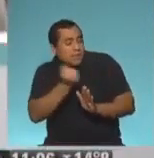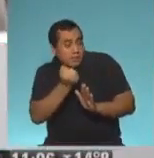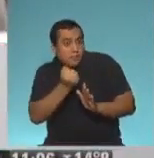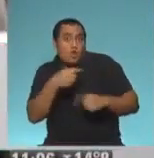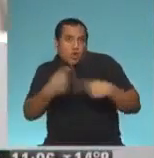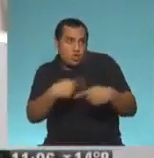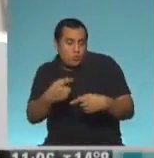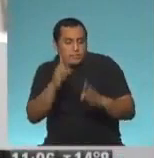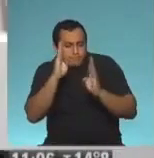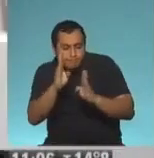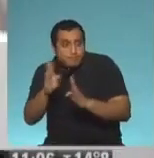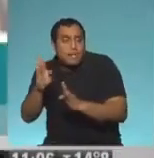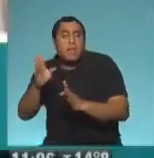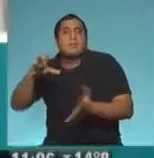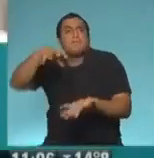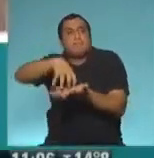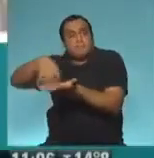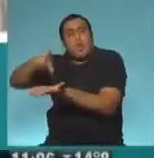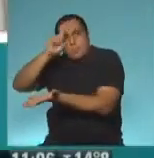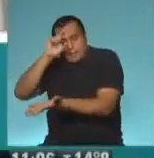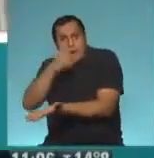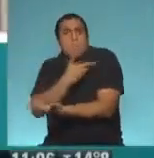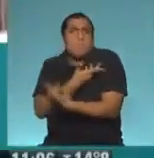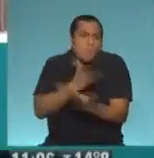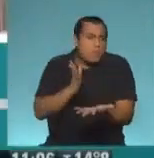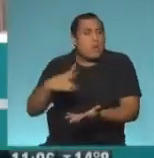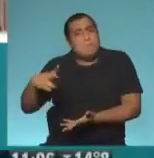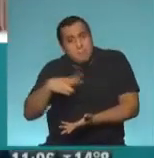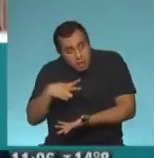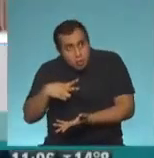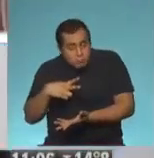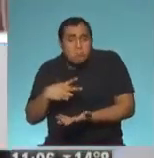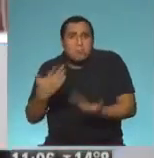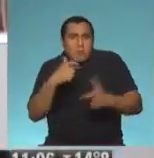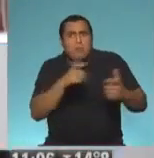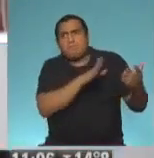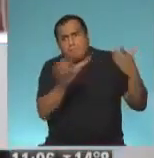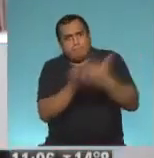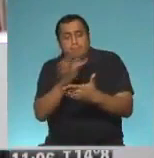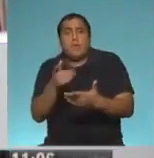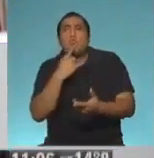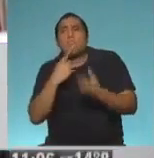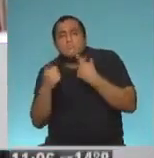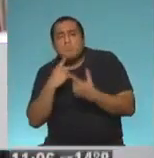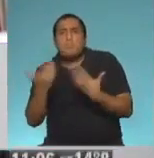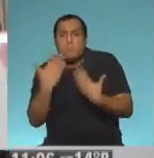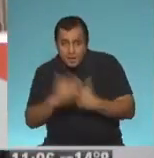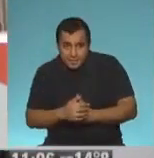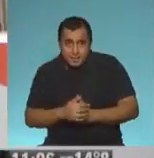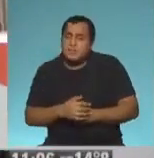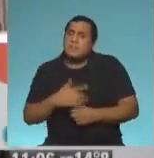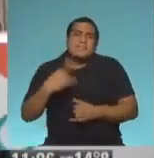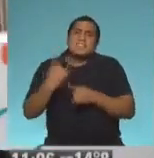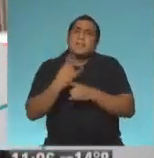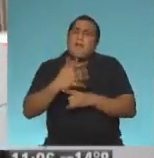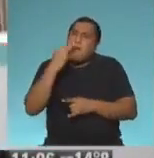sigue atendiendo, que el sistema sanitario, tanto público como privado, está a disposición y que si hay una consulta, realmente esto lo marcamos